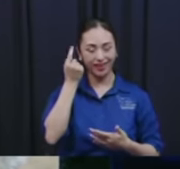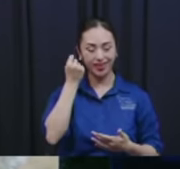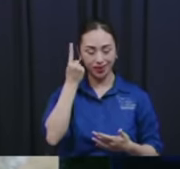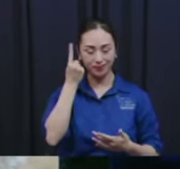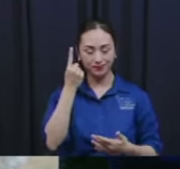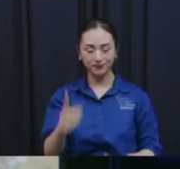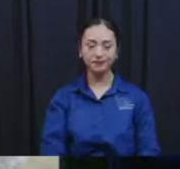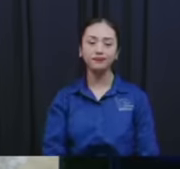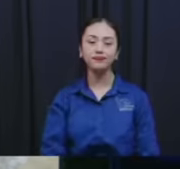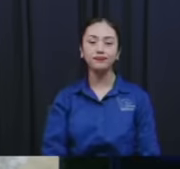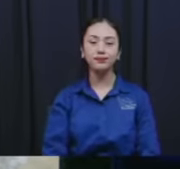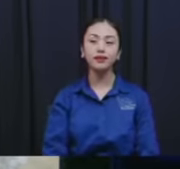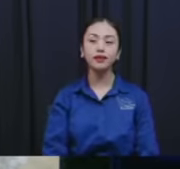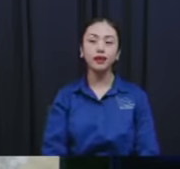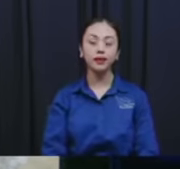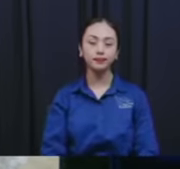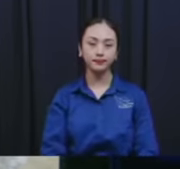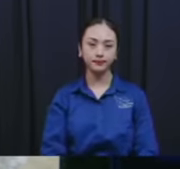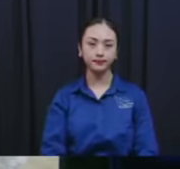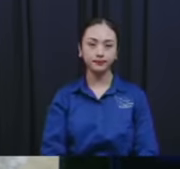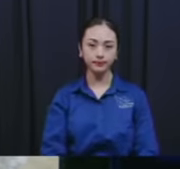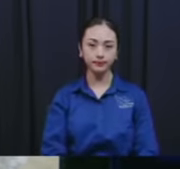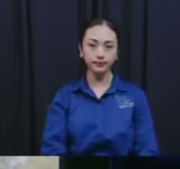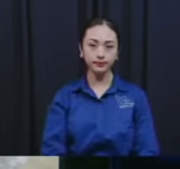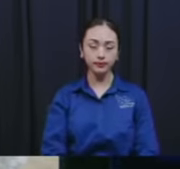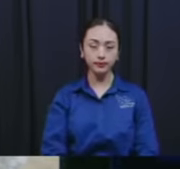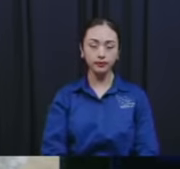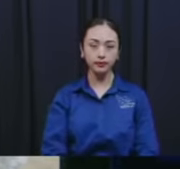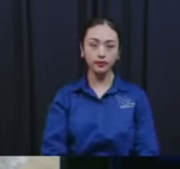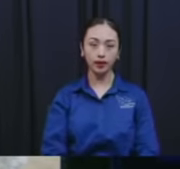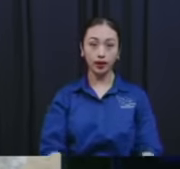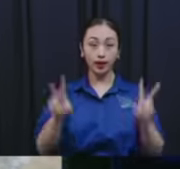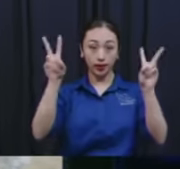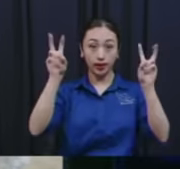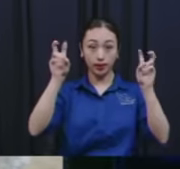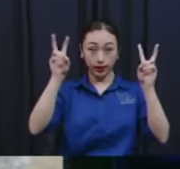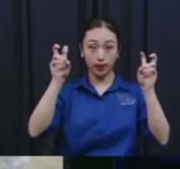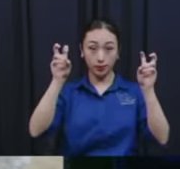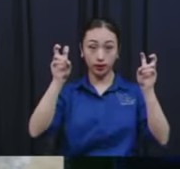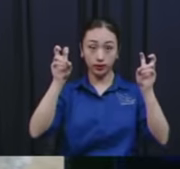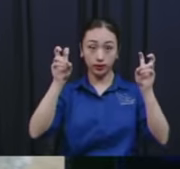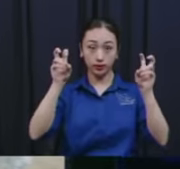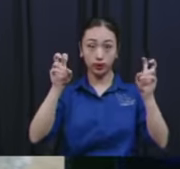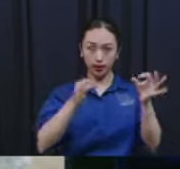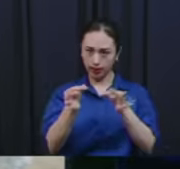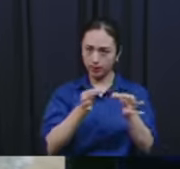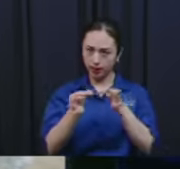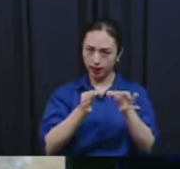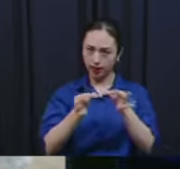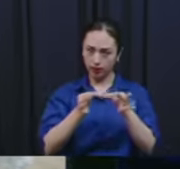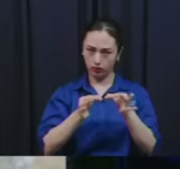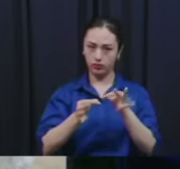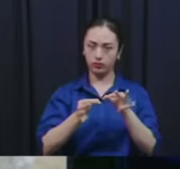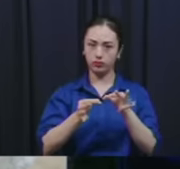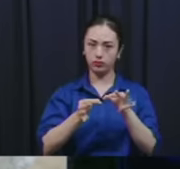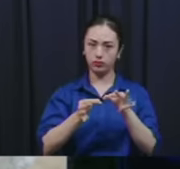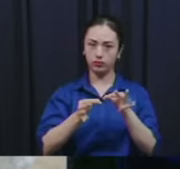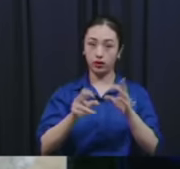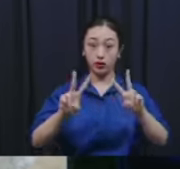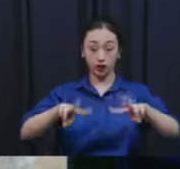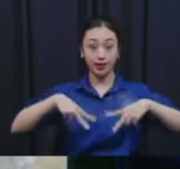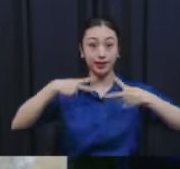pues esto es lo que hemos dicho a través de los días que al recuperar la semejanza digamos él